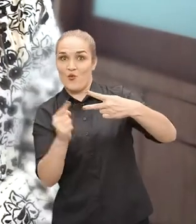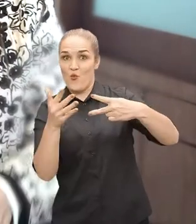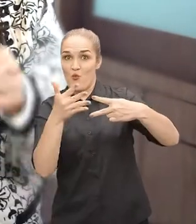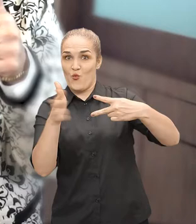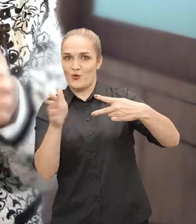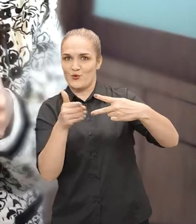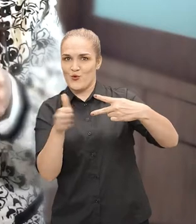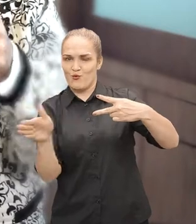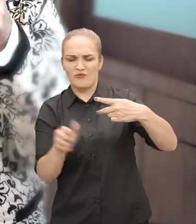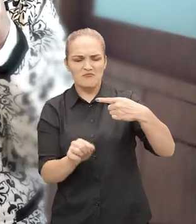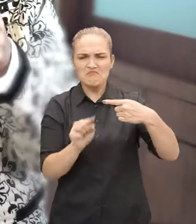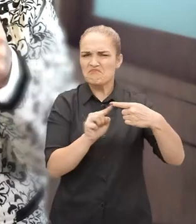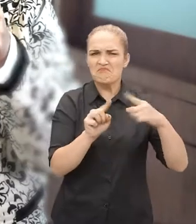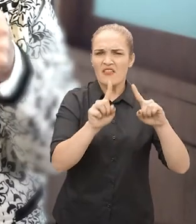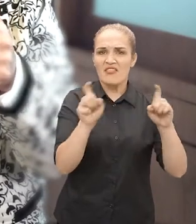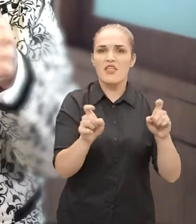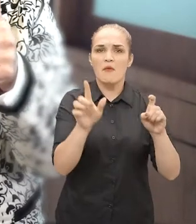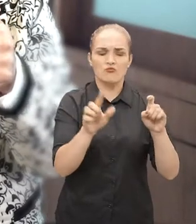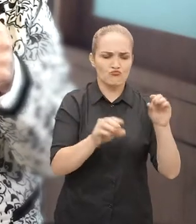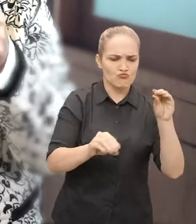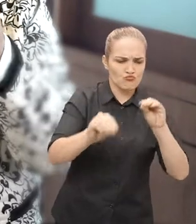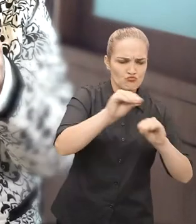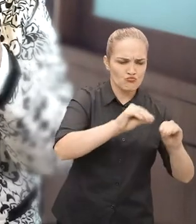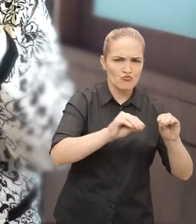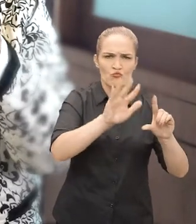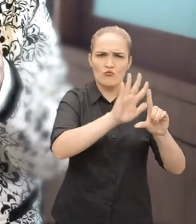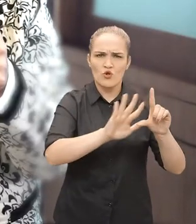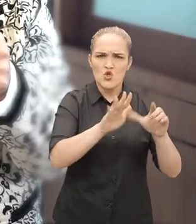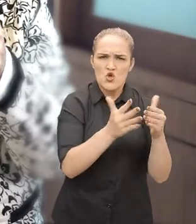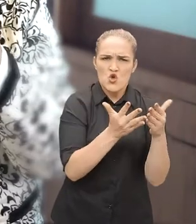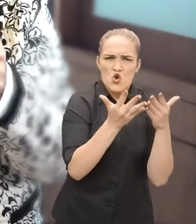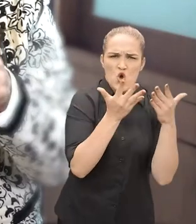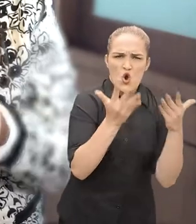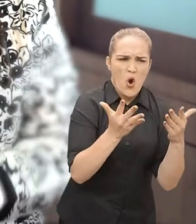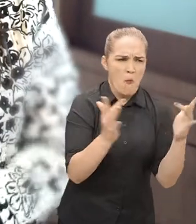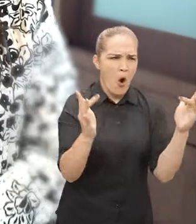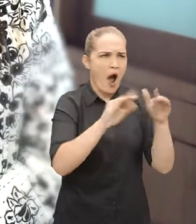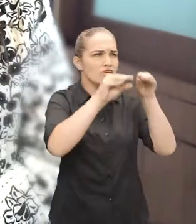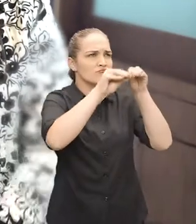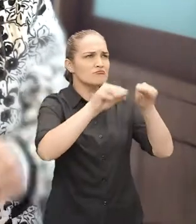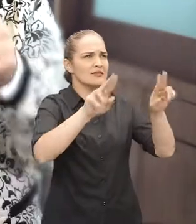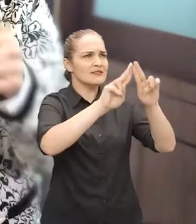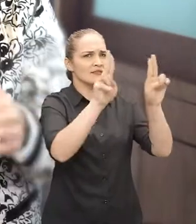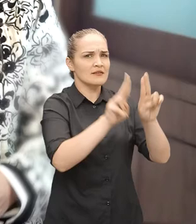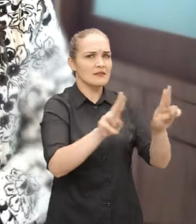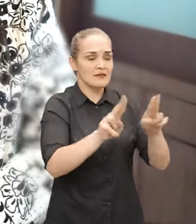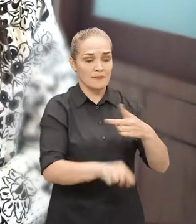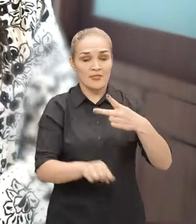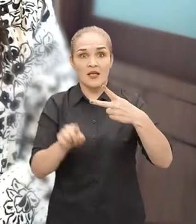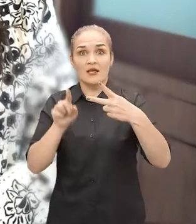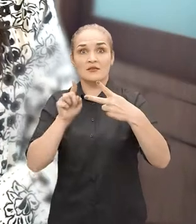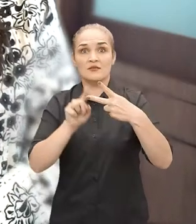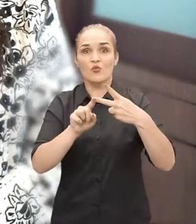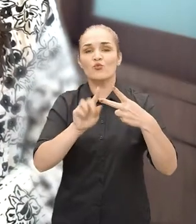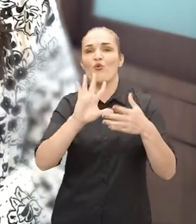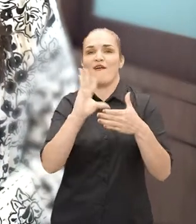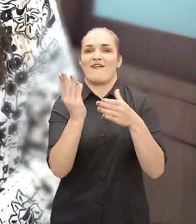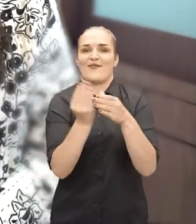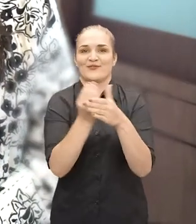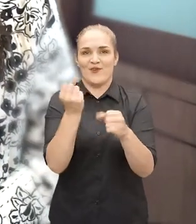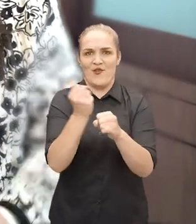cursos. El primero, creación de contenidos multiplataformas e inclusión laboral. El segundo, desarrollo